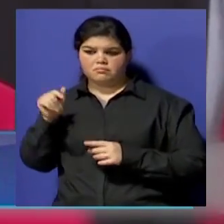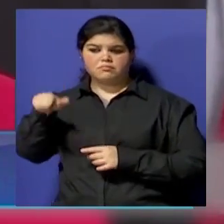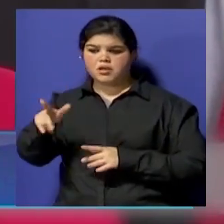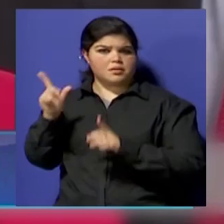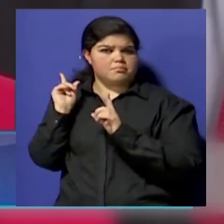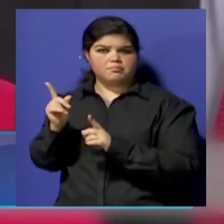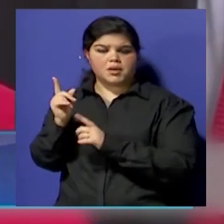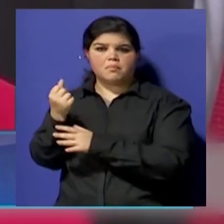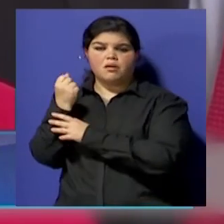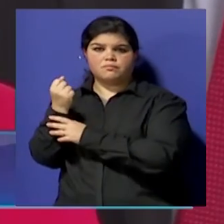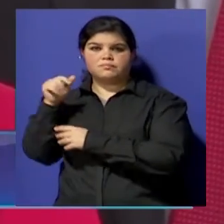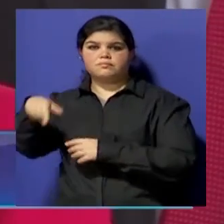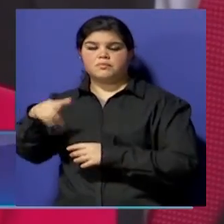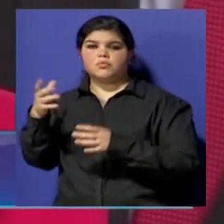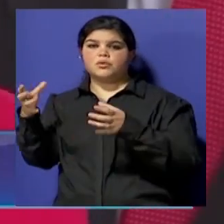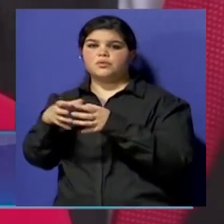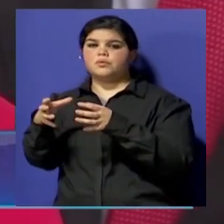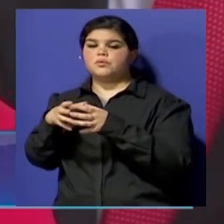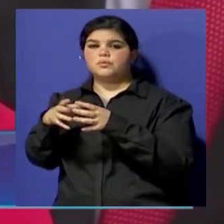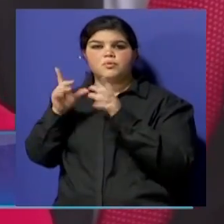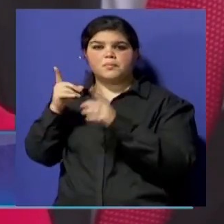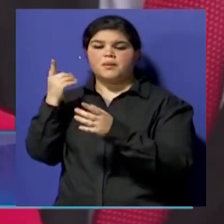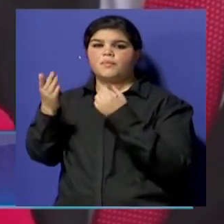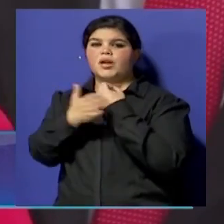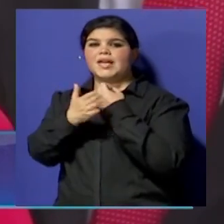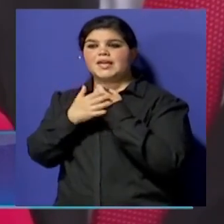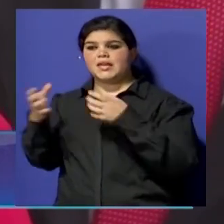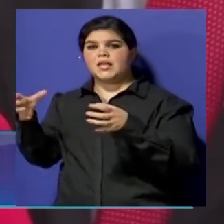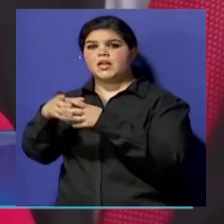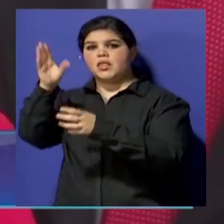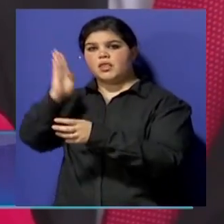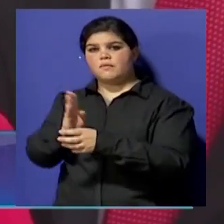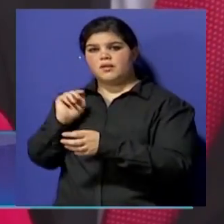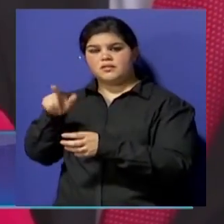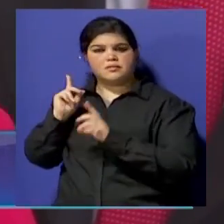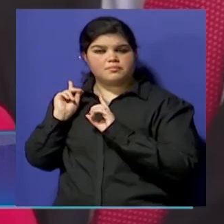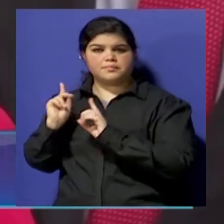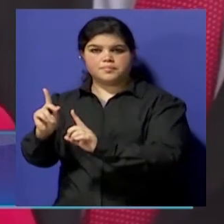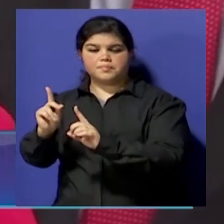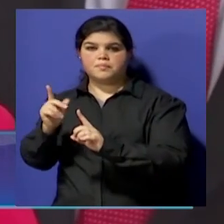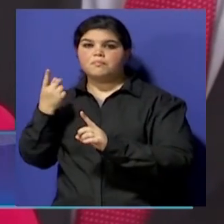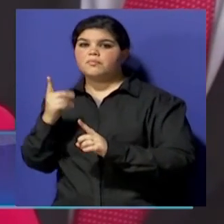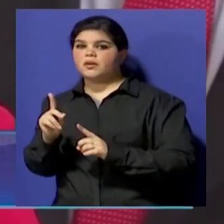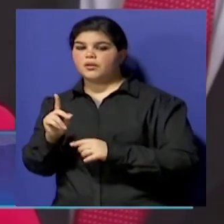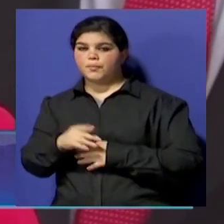figura dentro de ese espectro de la centroizquierda o la izquierda brasileña, pero que la